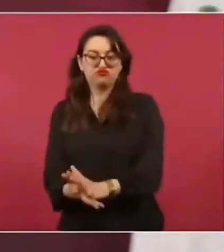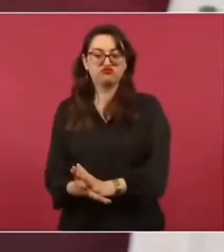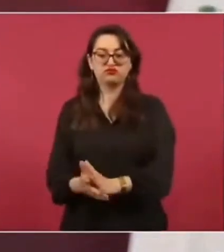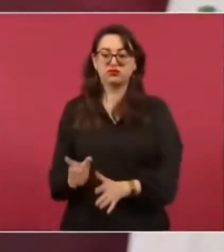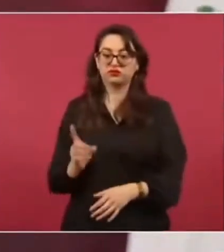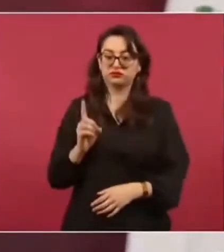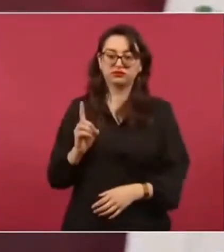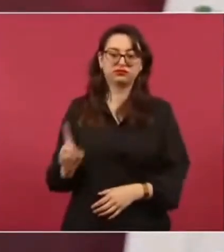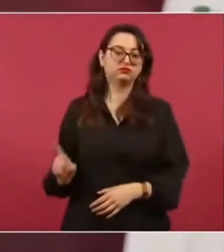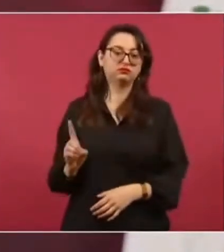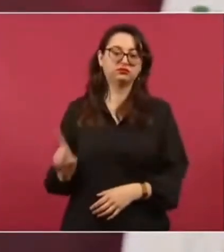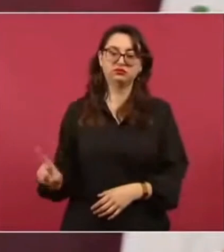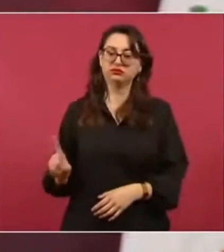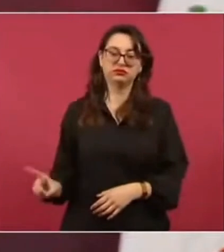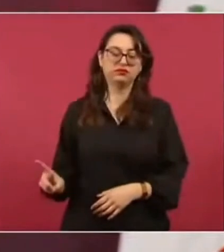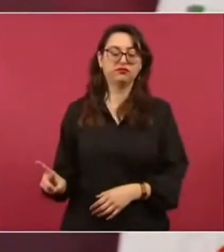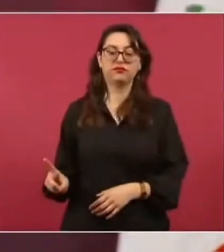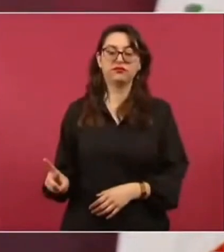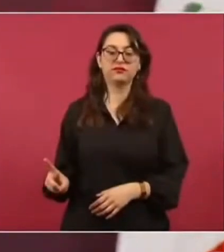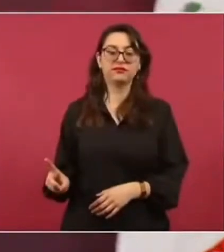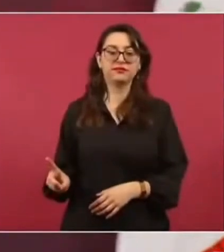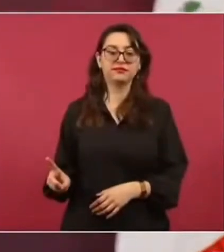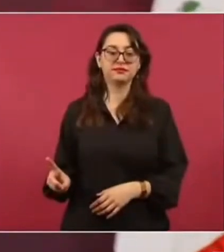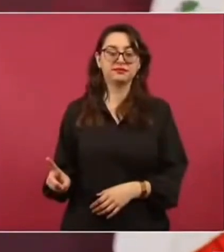por entero